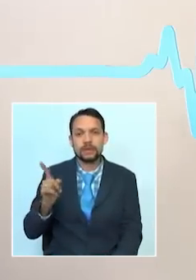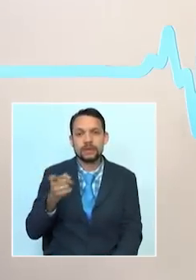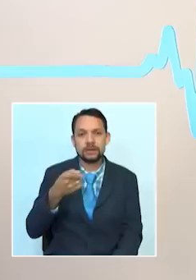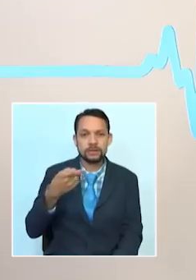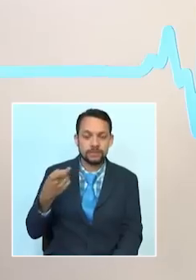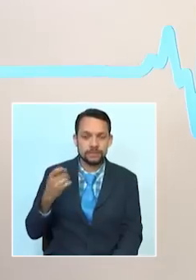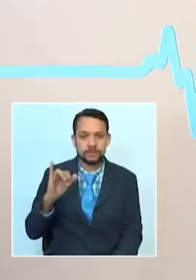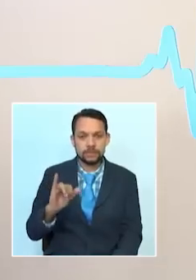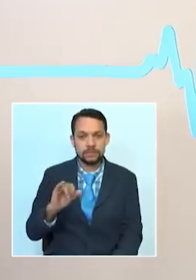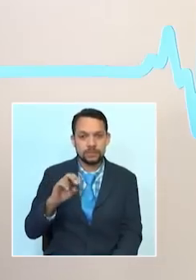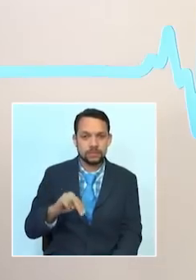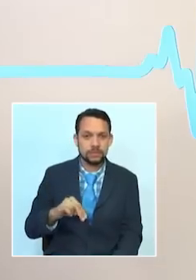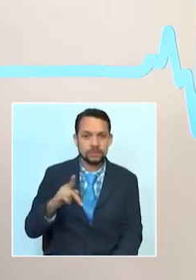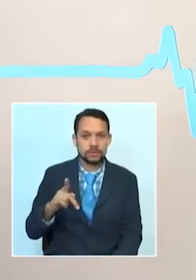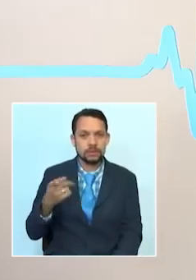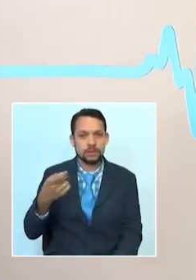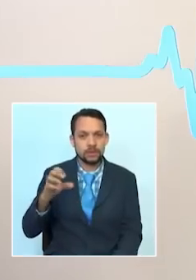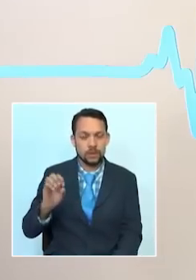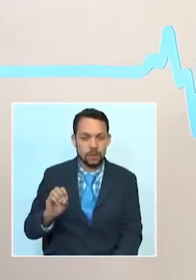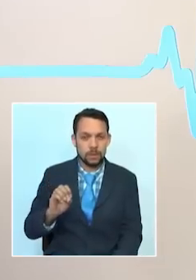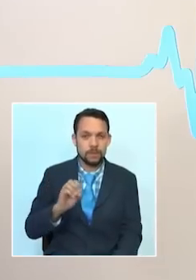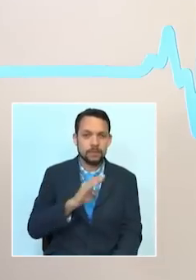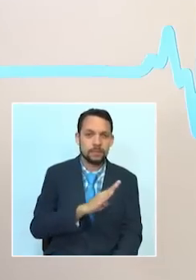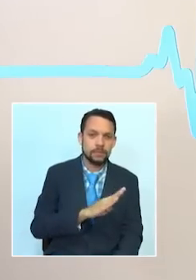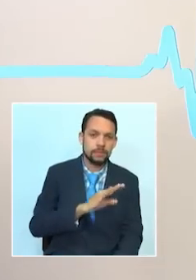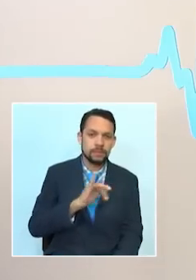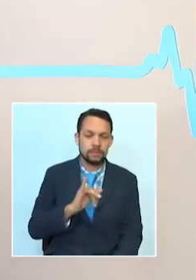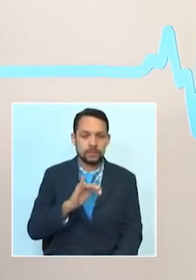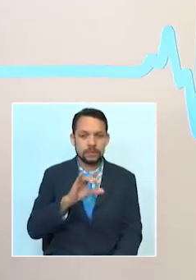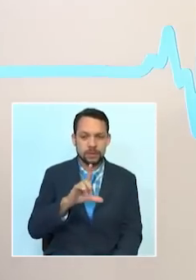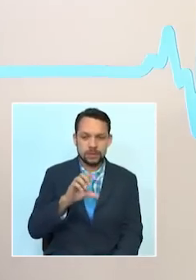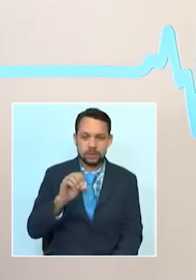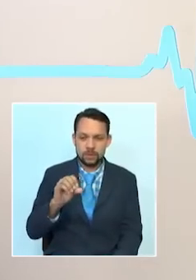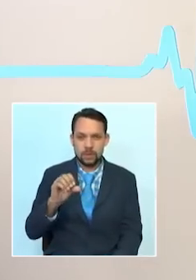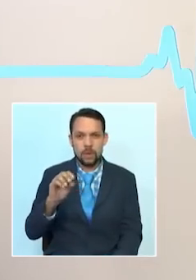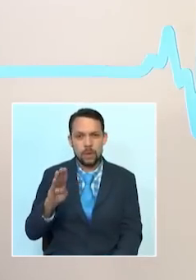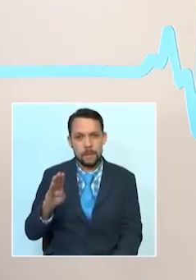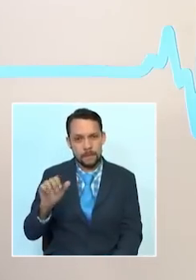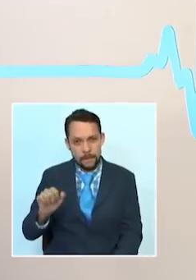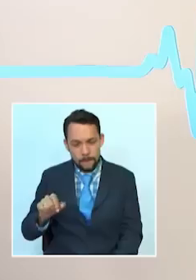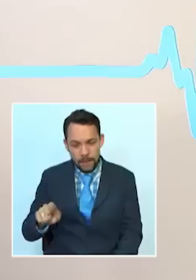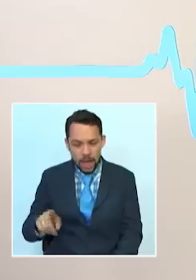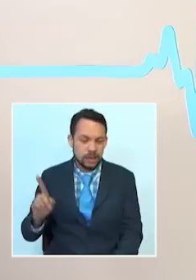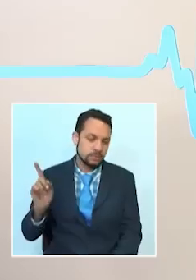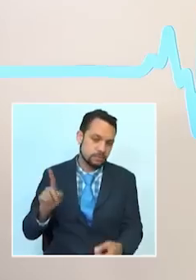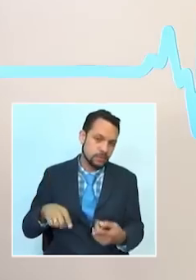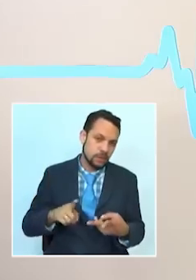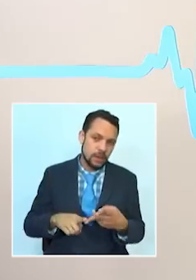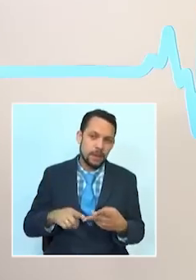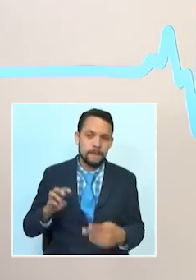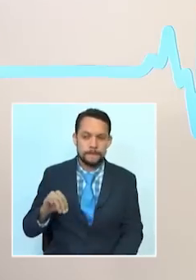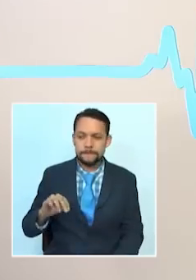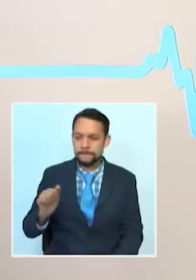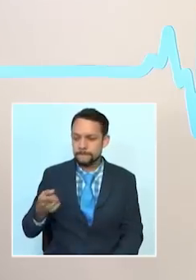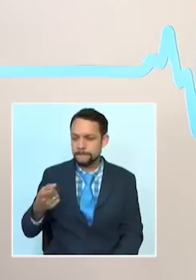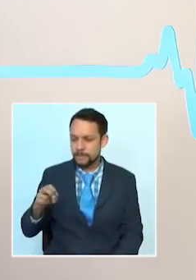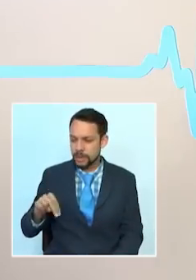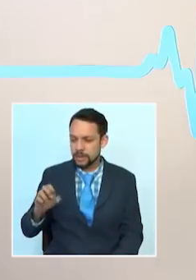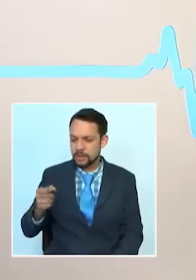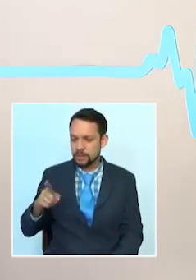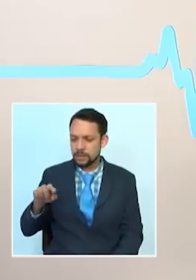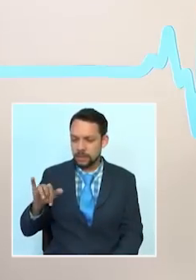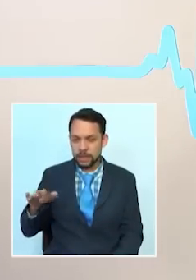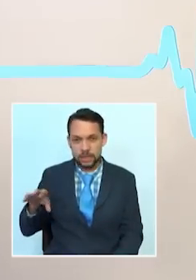basul o la lecitina de soya que nos ayudan con ese proceso de circulación el cloruro de magnesio Pero también es importante que usted